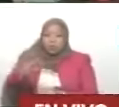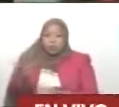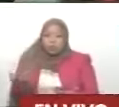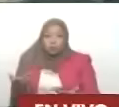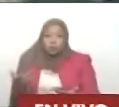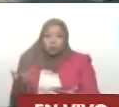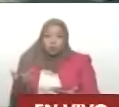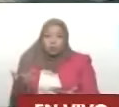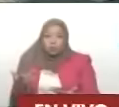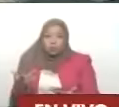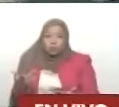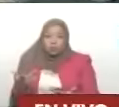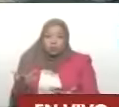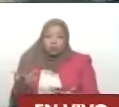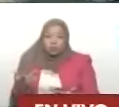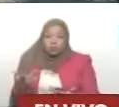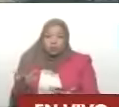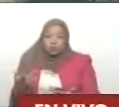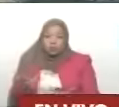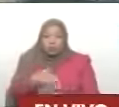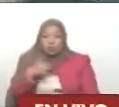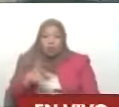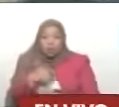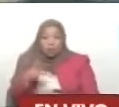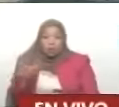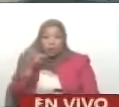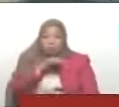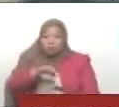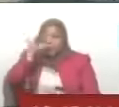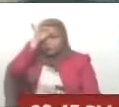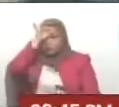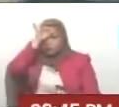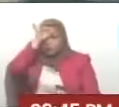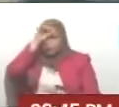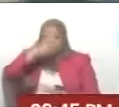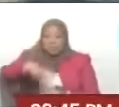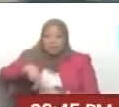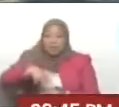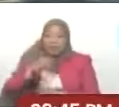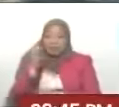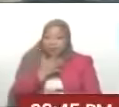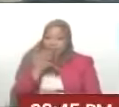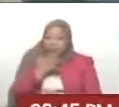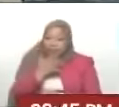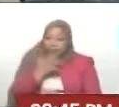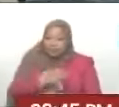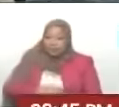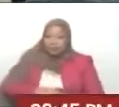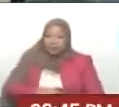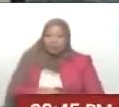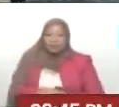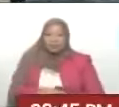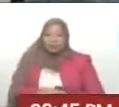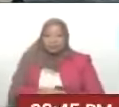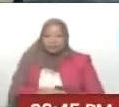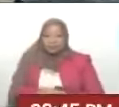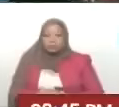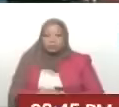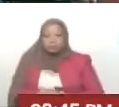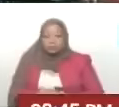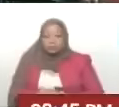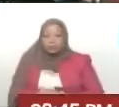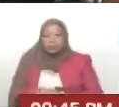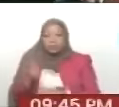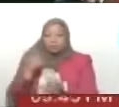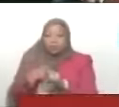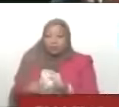potro. Ajá. Ahí la estoy sintiendo. Baila como Juana la Cuba. Eso es lo que. Eso, bueno, siempre usted me dice que yo no he pasado. Mira, pero